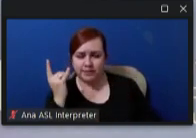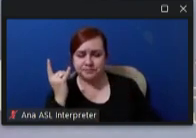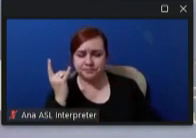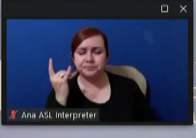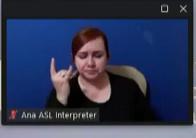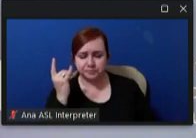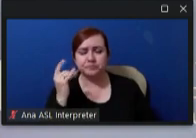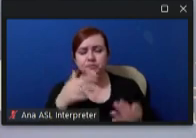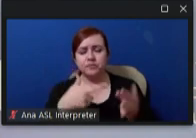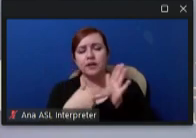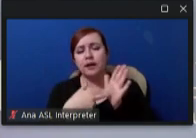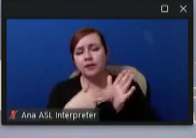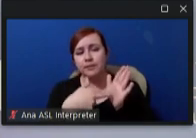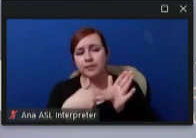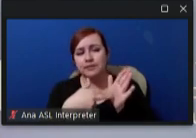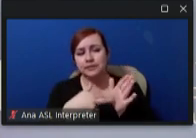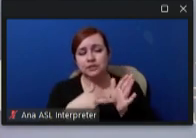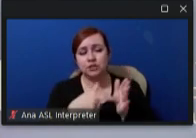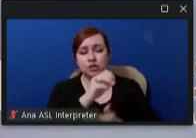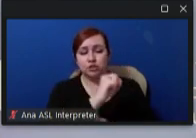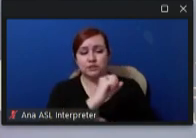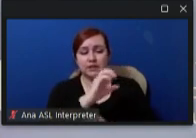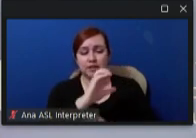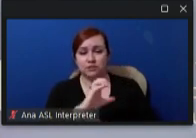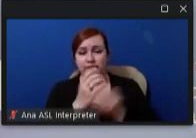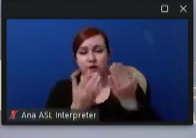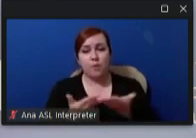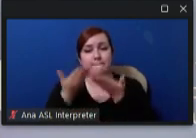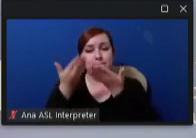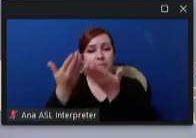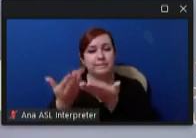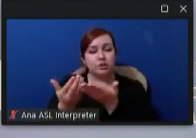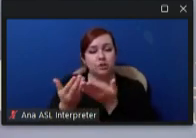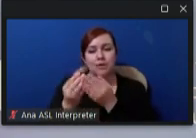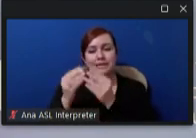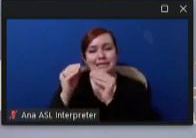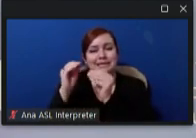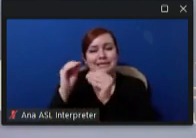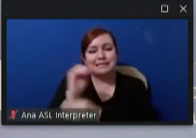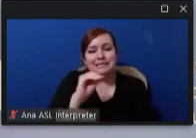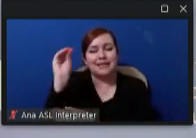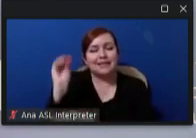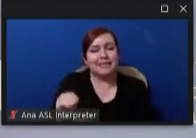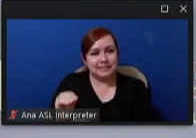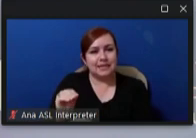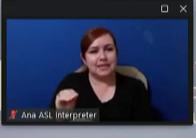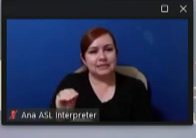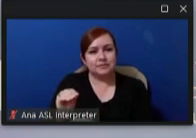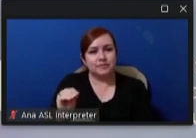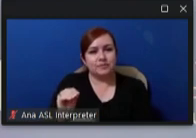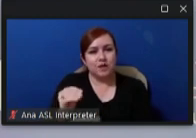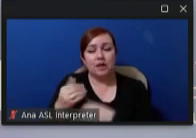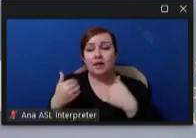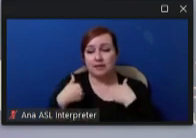sociedad civil nos dio estadísticas. No la tengo muy precisa, anoté